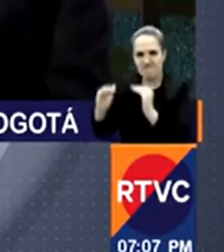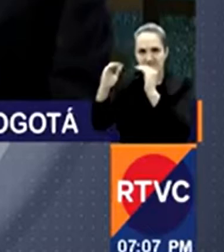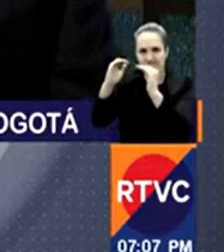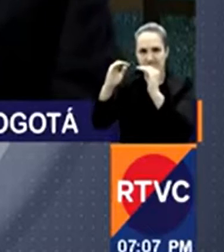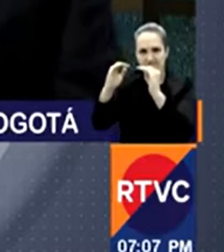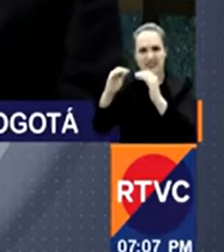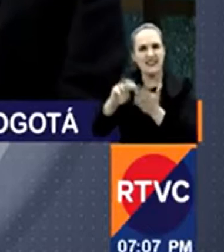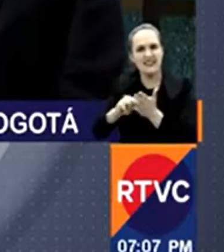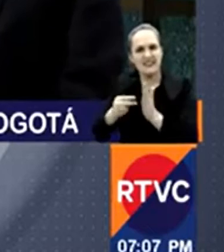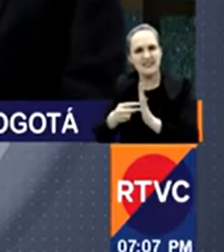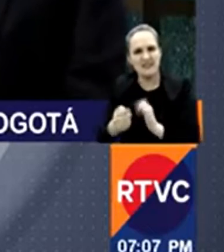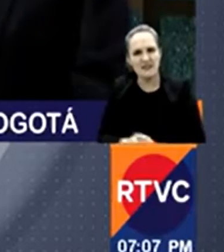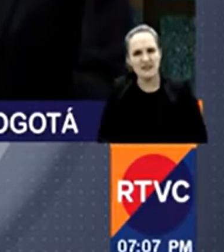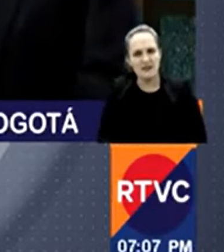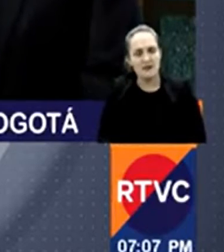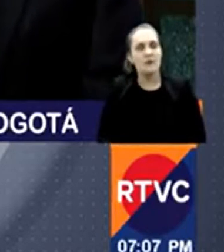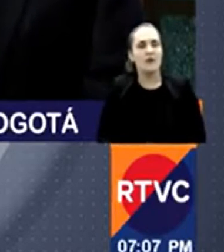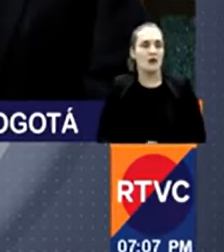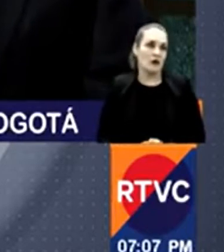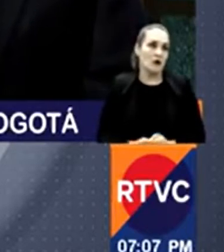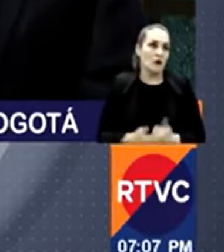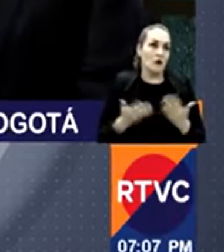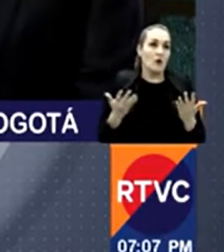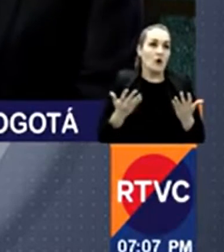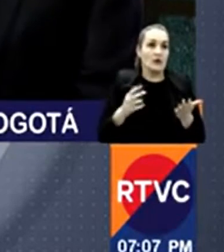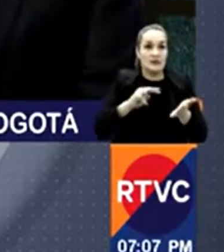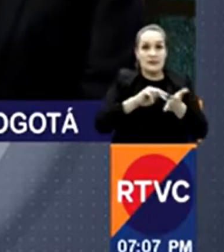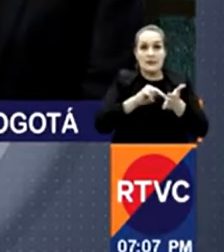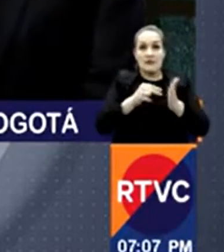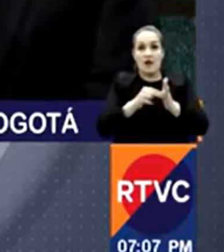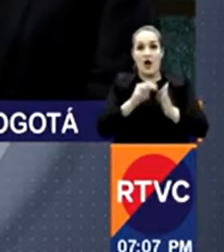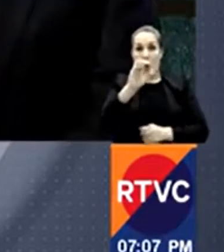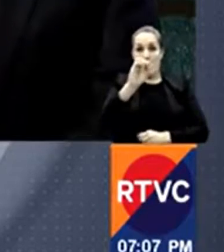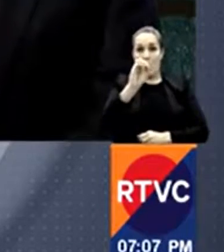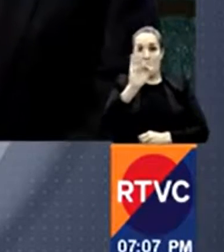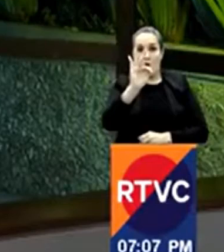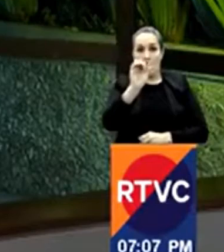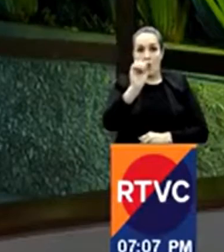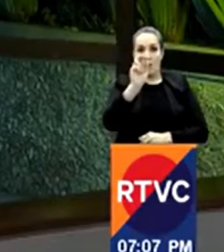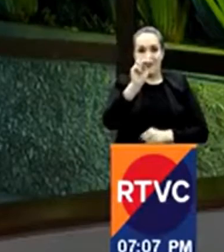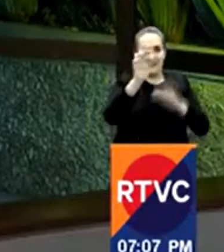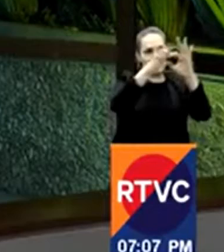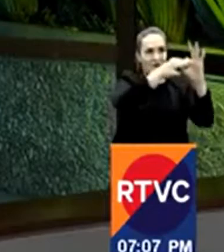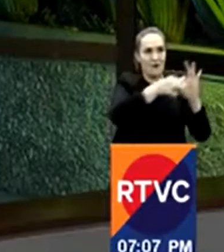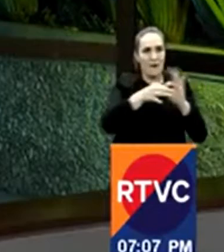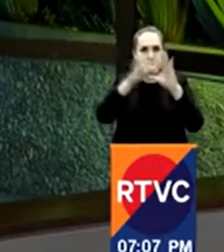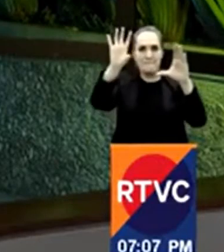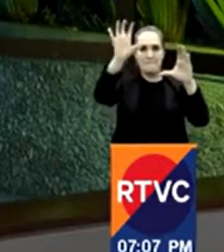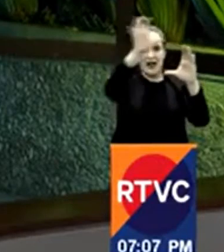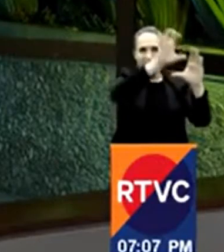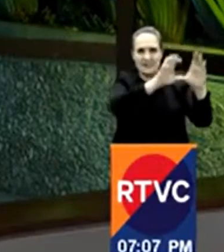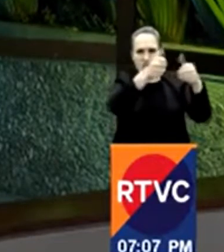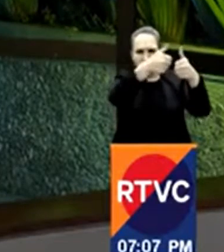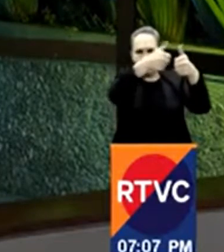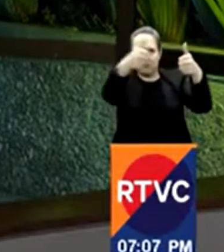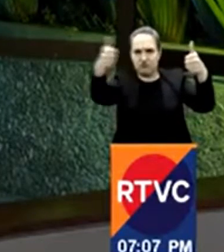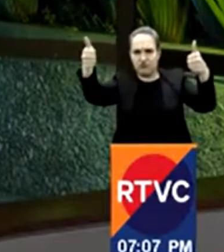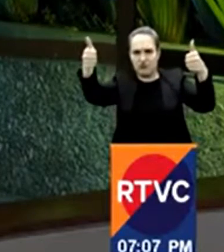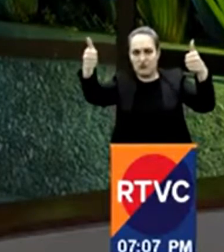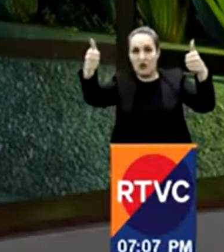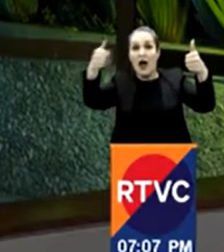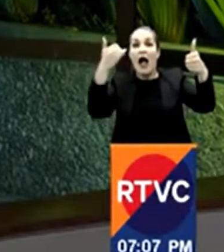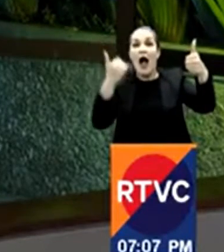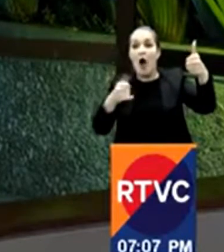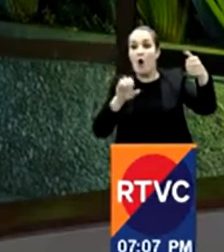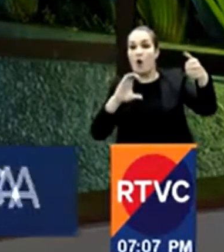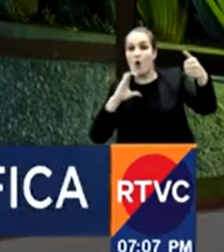Pues sin duda es tener el acceso a la información más importante en el